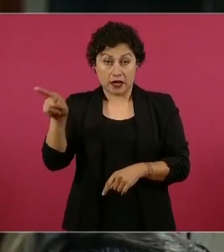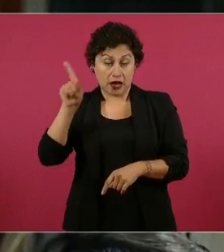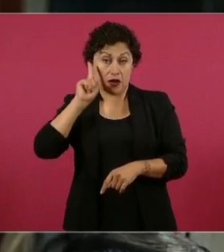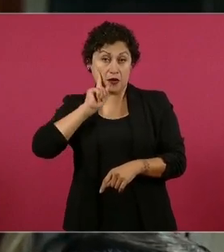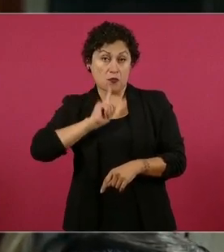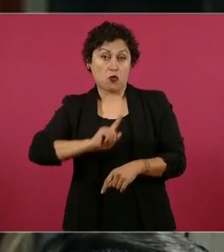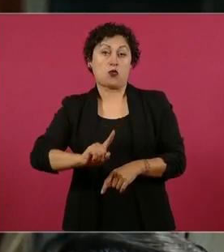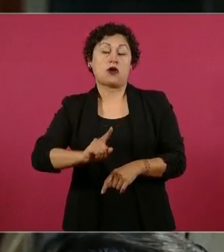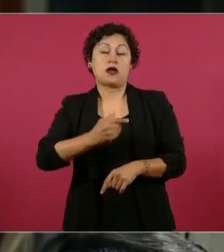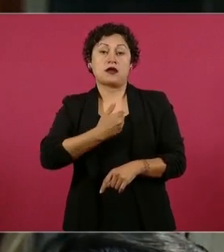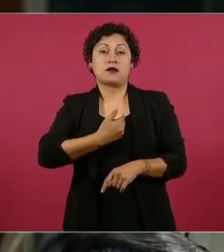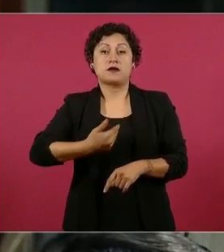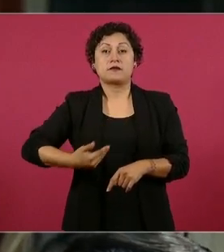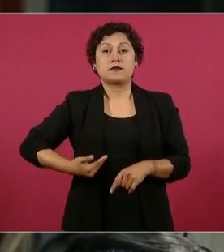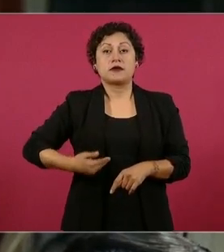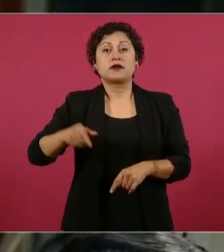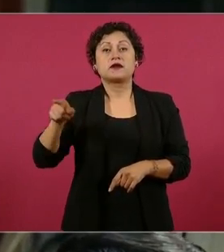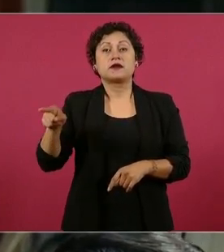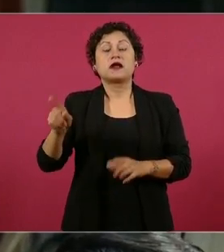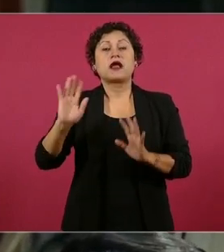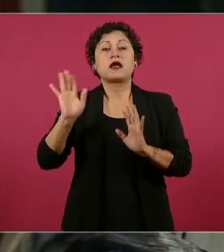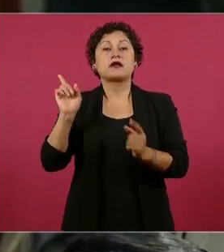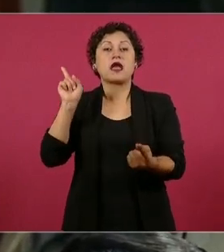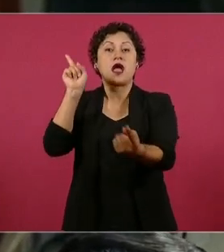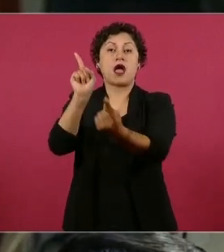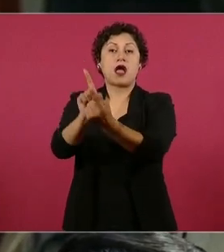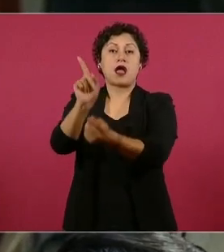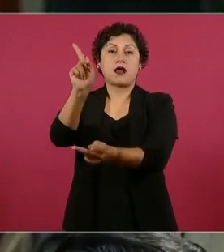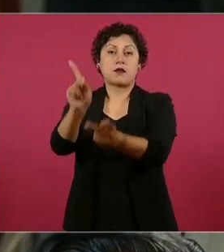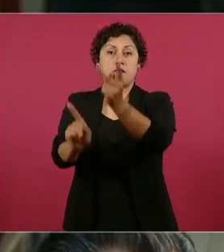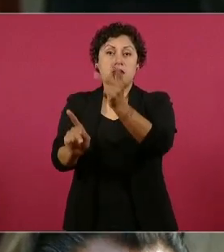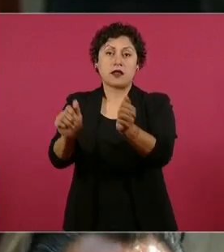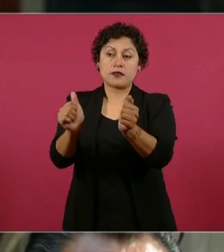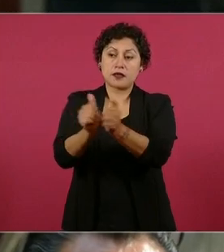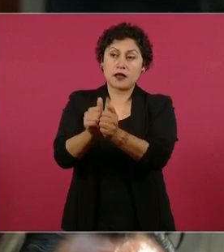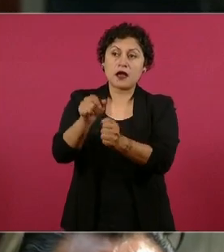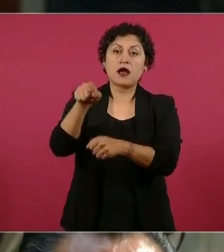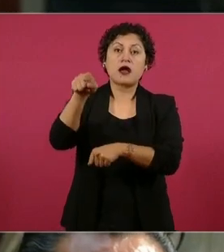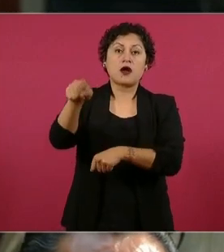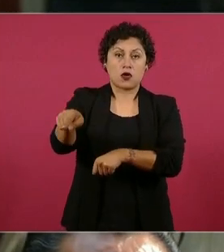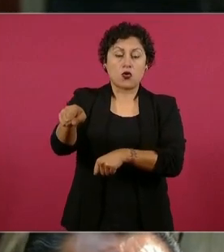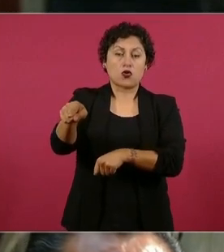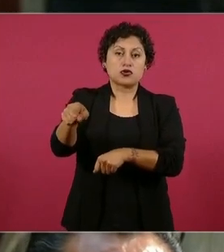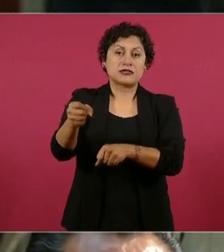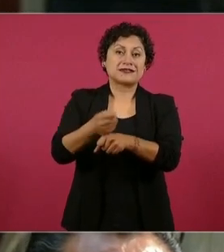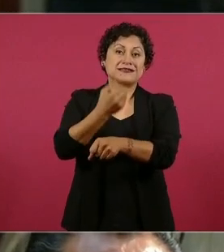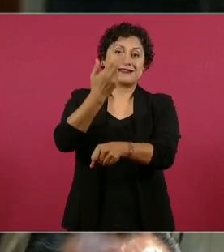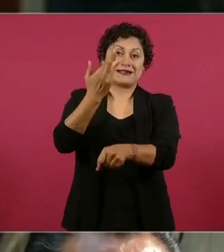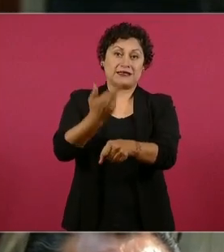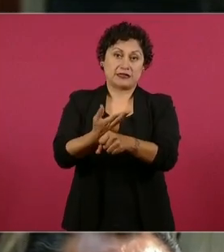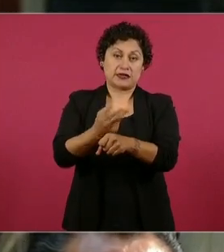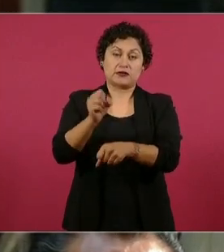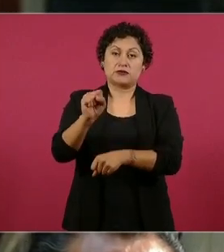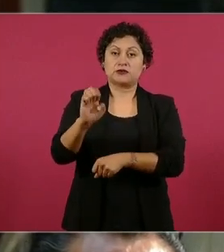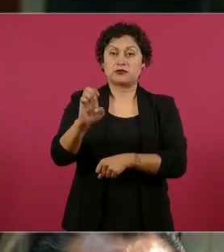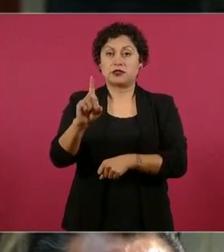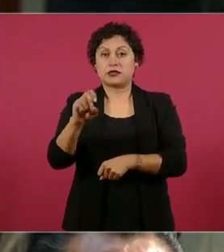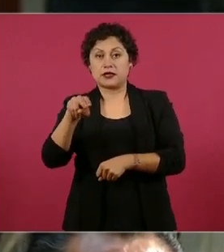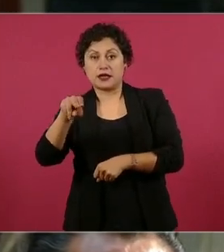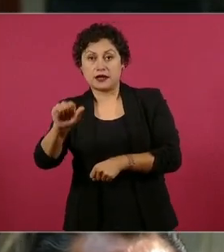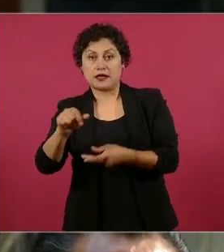con generales de división, con almirantes, para designar a sus próximos secretarios de la Defensa Nacional de